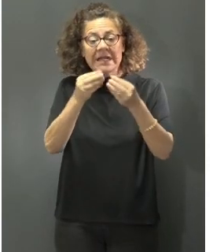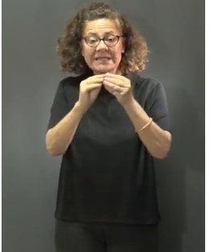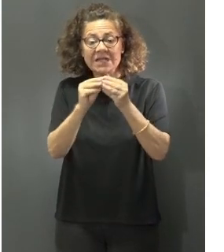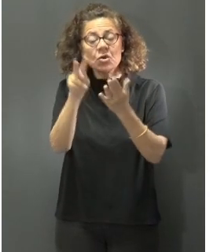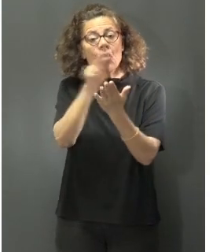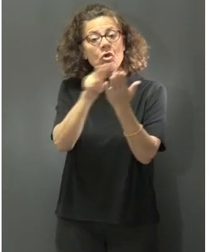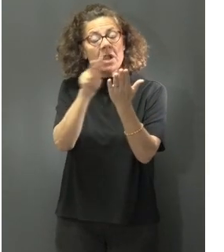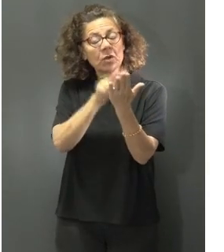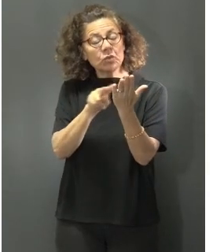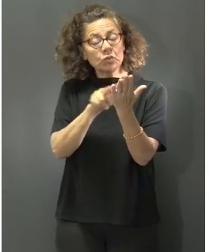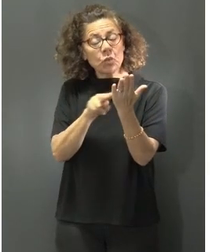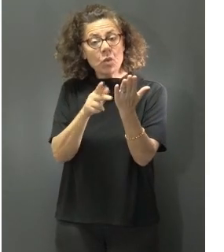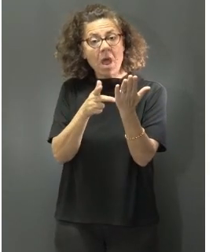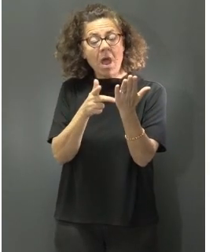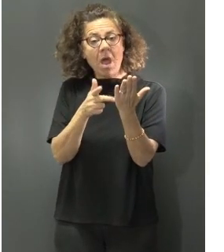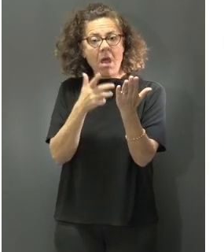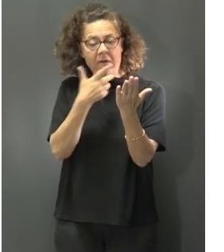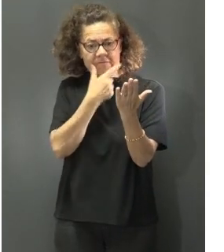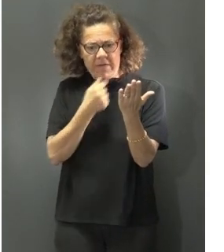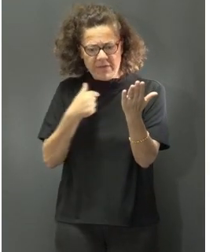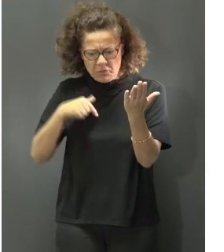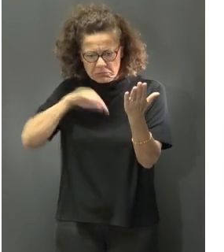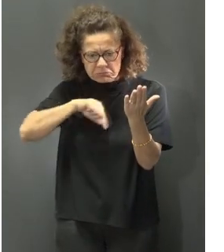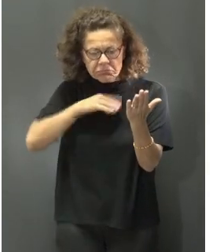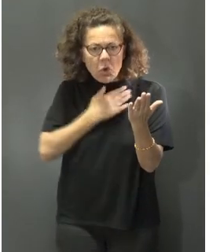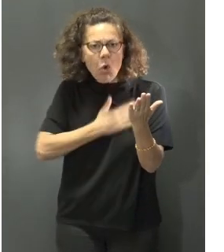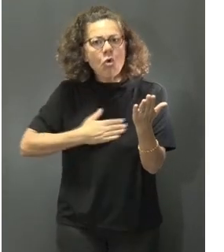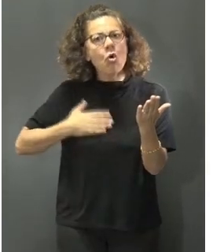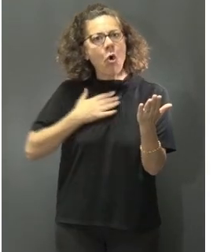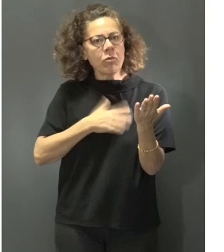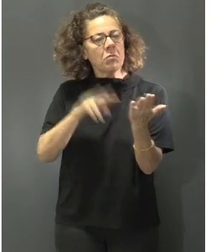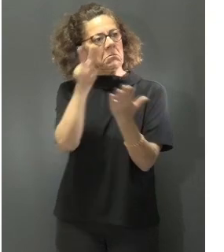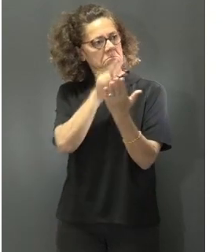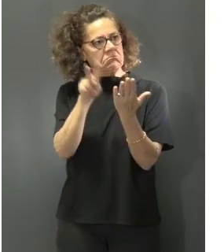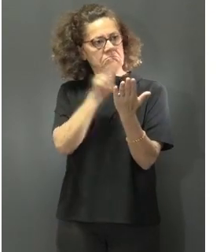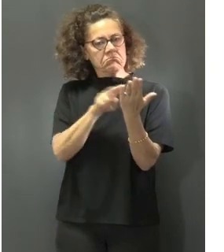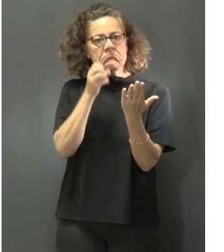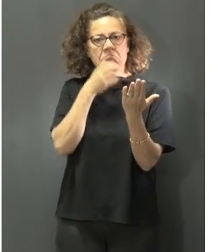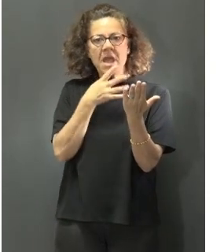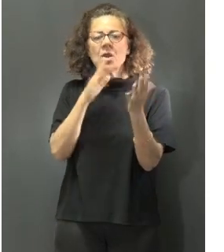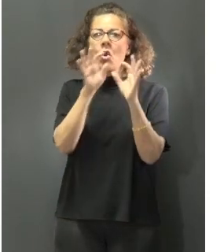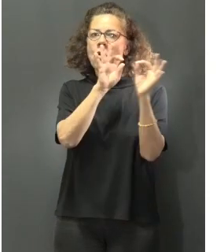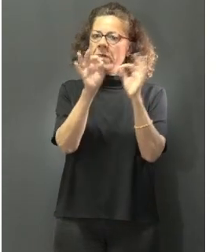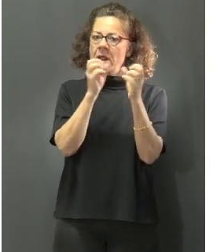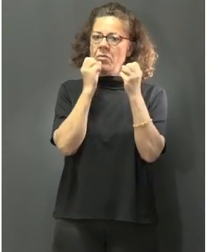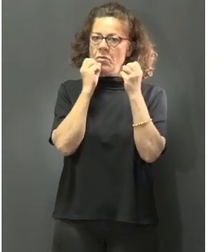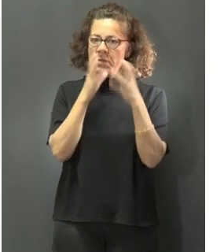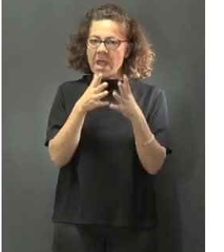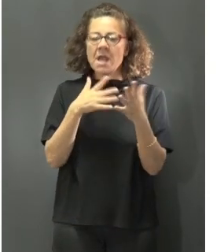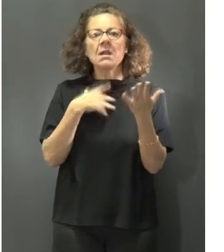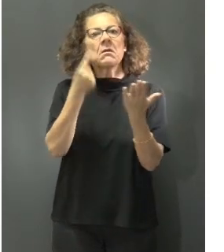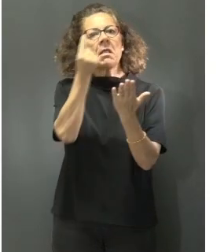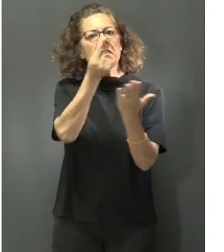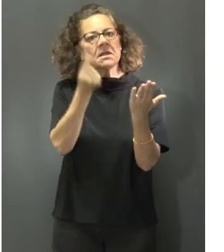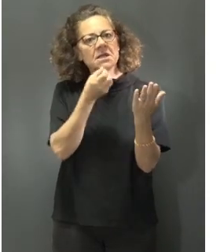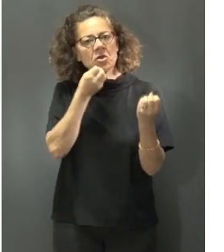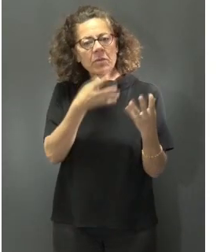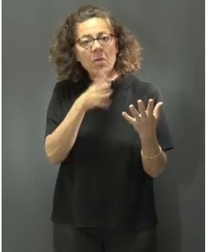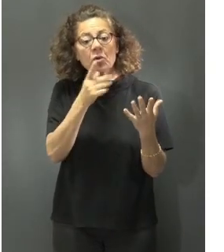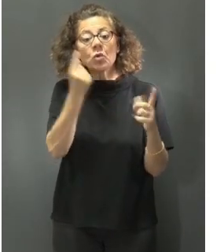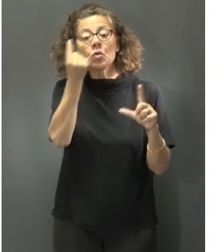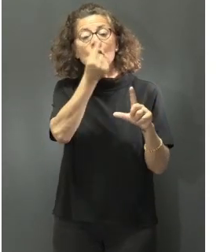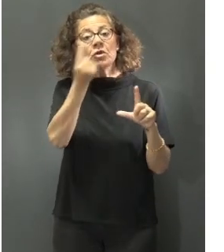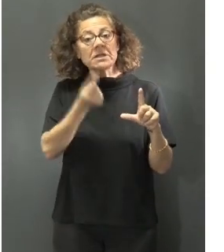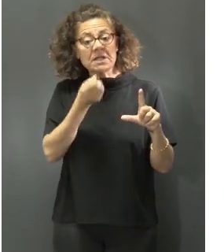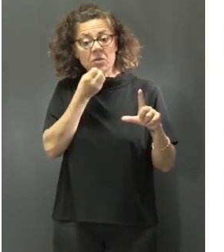lectura fácil, me siento cómodo, estoy bien, leo fácil, está bien ordenado, un buen diseño, porque un